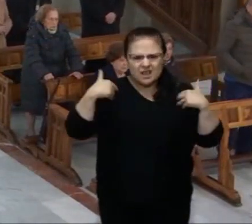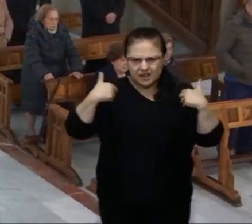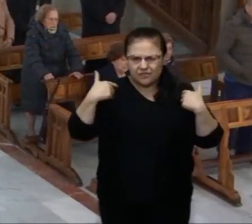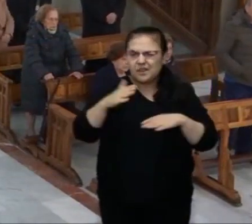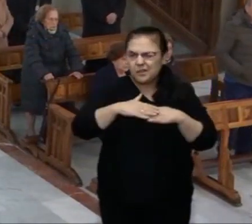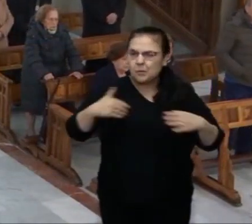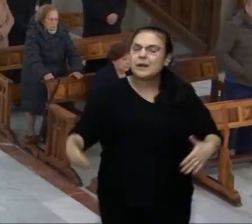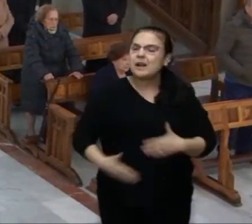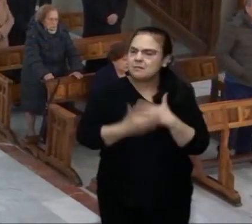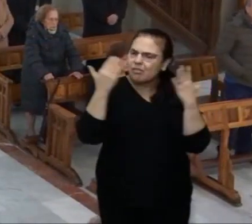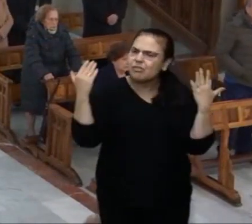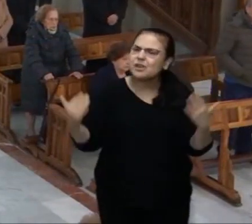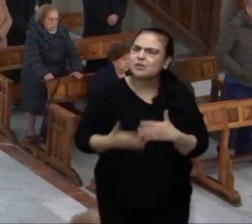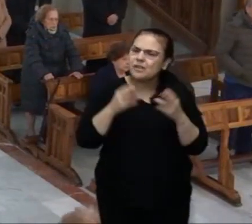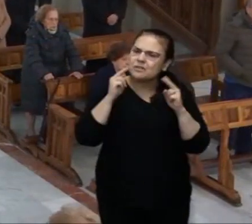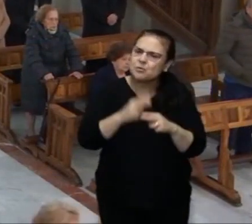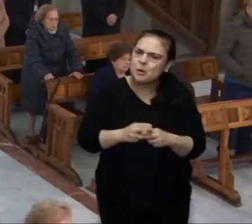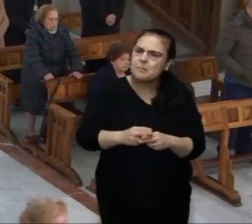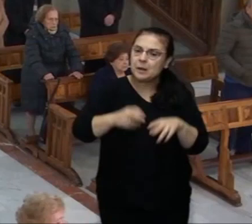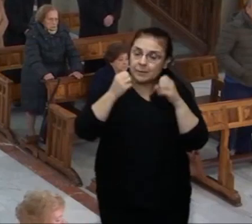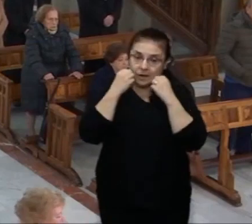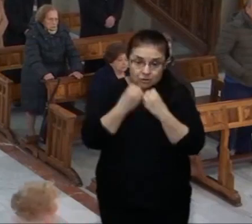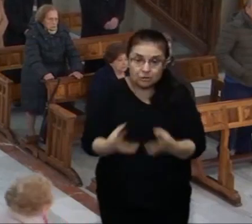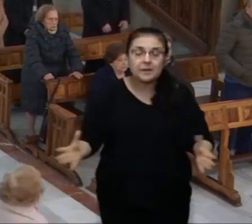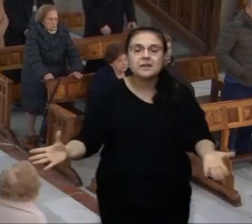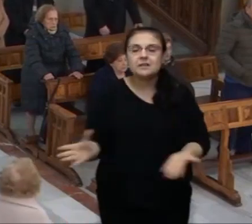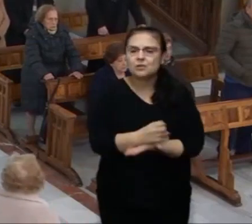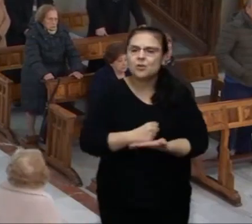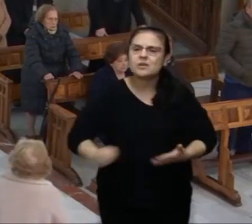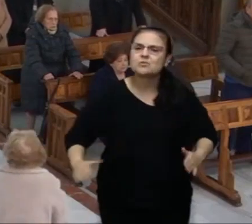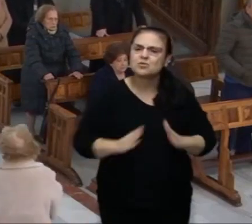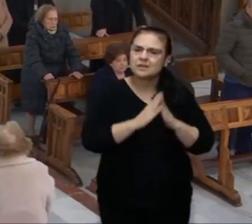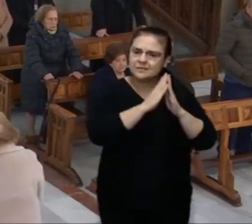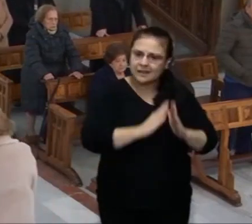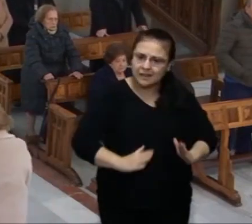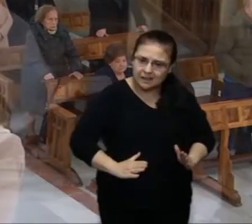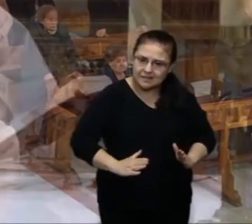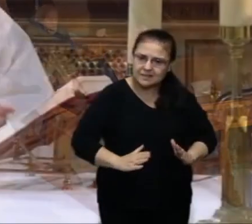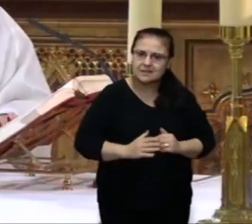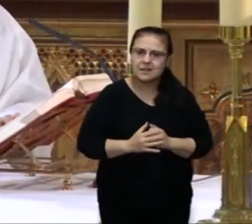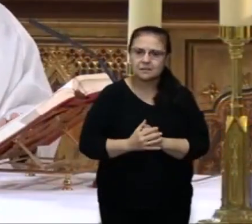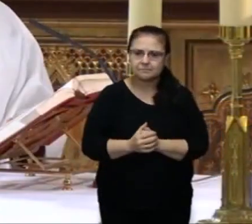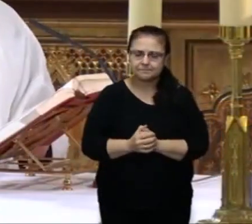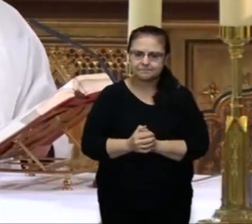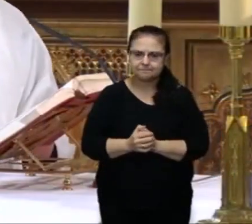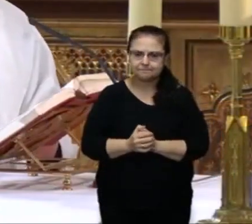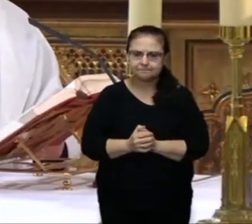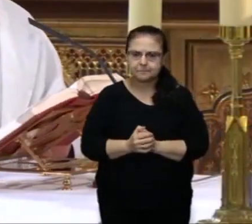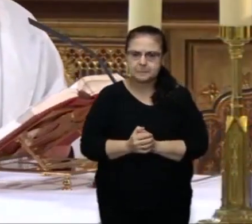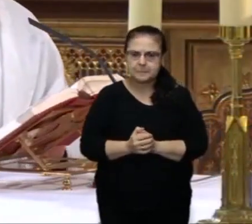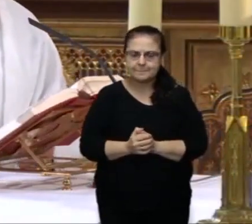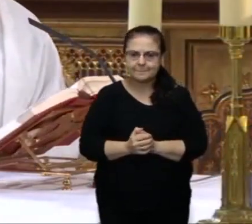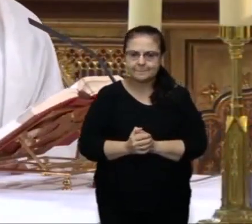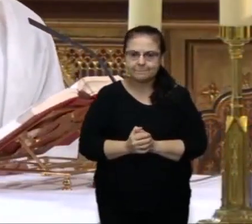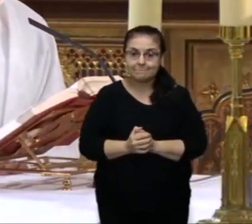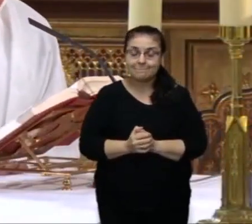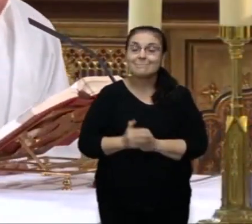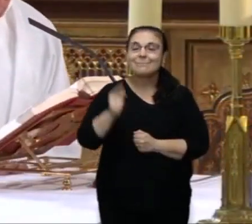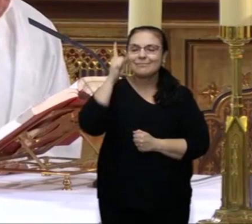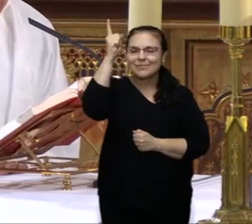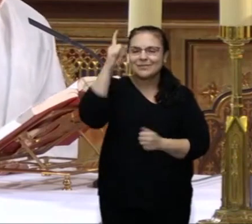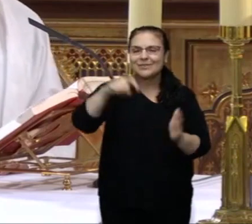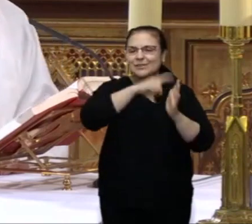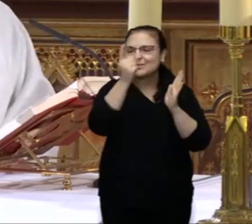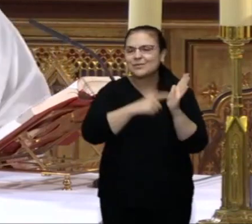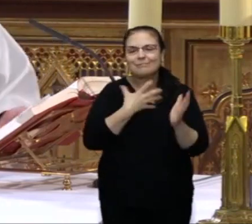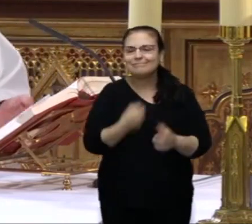Para la alabanza y gloria de su nombre, para nuestro bien y de toda su santa Iglesia. Dios